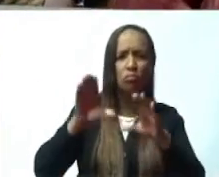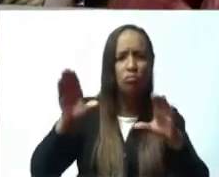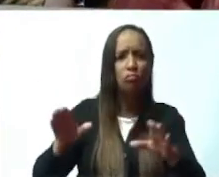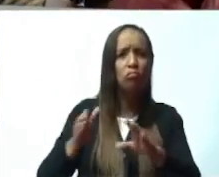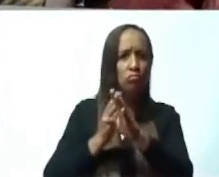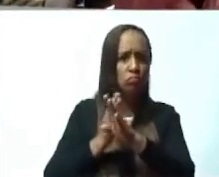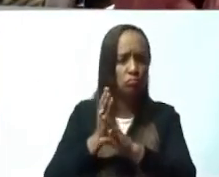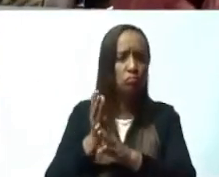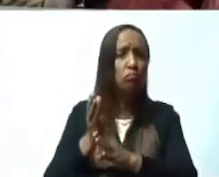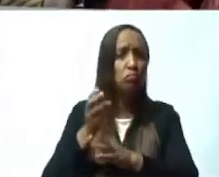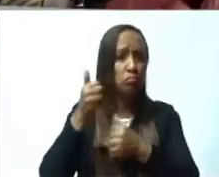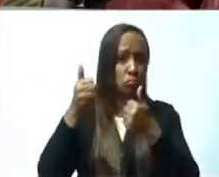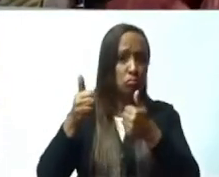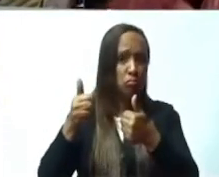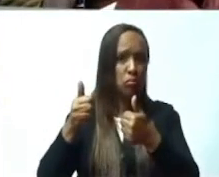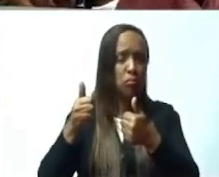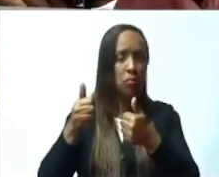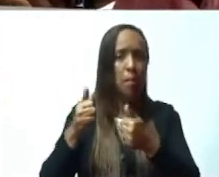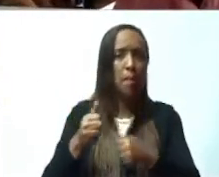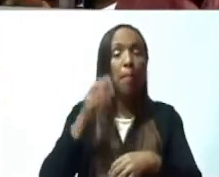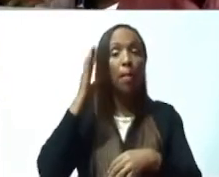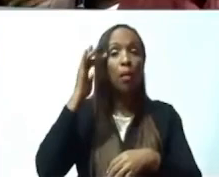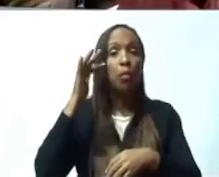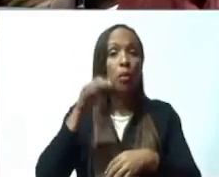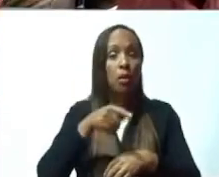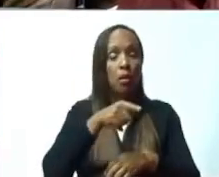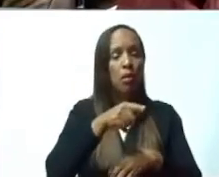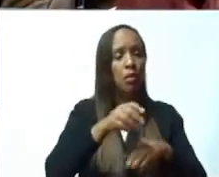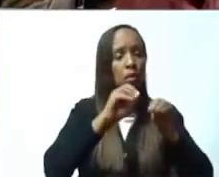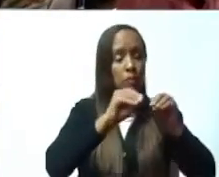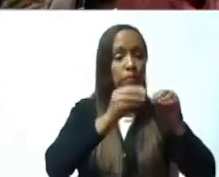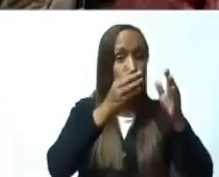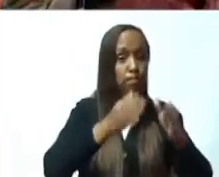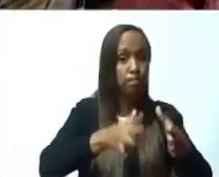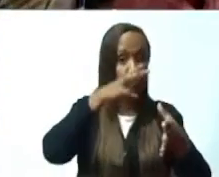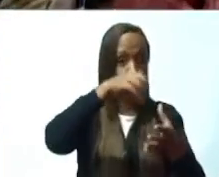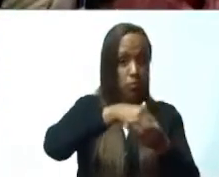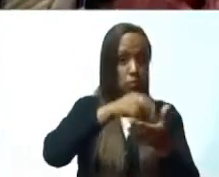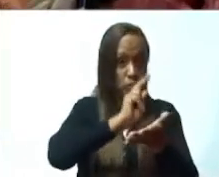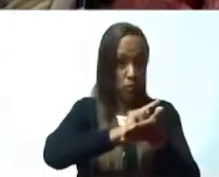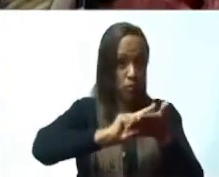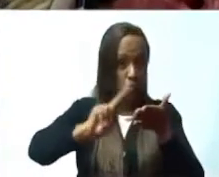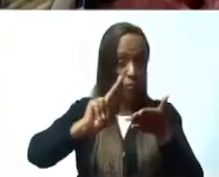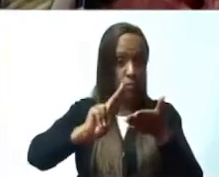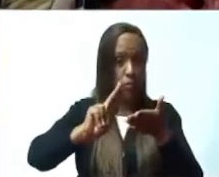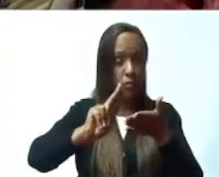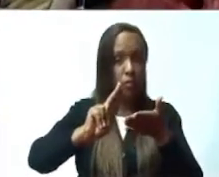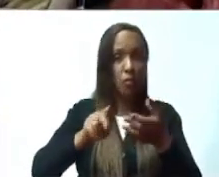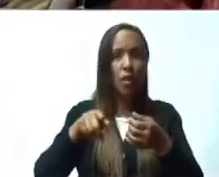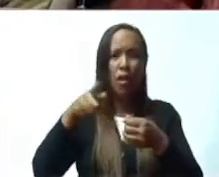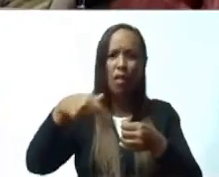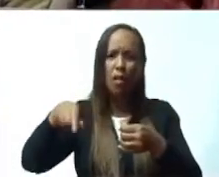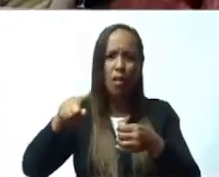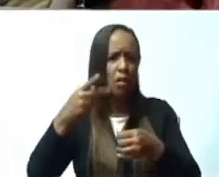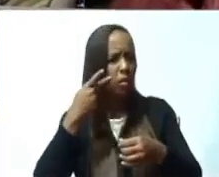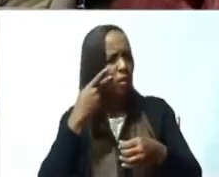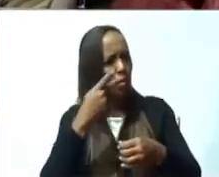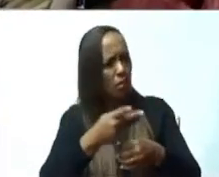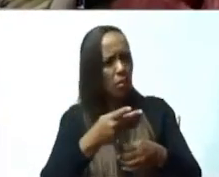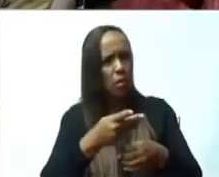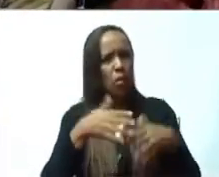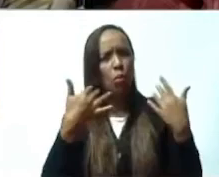estudiantes universitarios, puedo destacar Roberto Santana, Francisco Javier, Mon Molina y otros tantos, esa era su